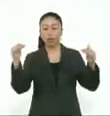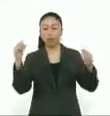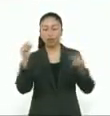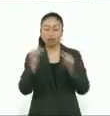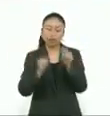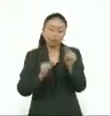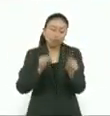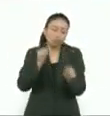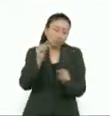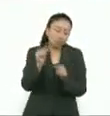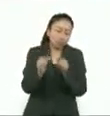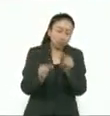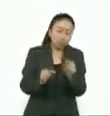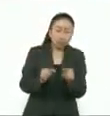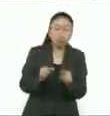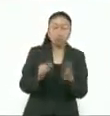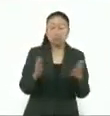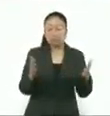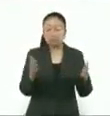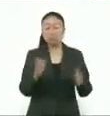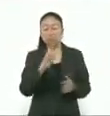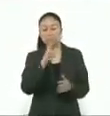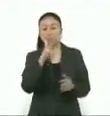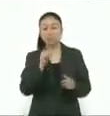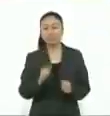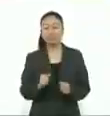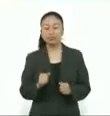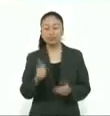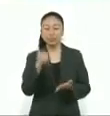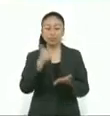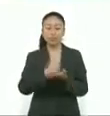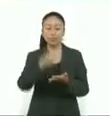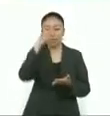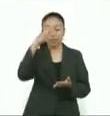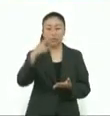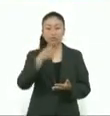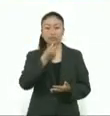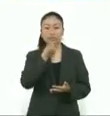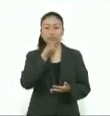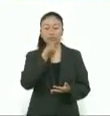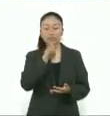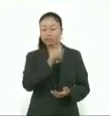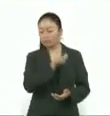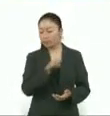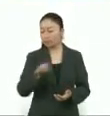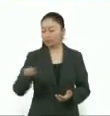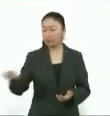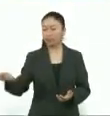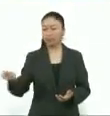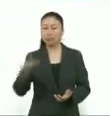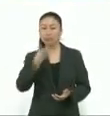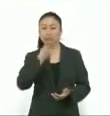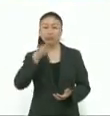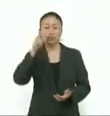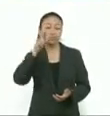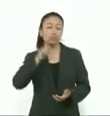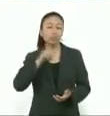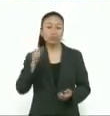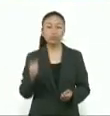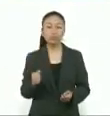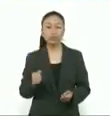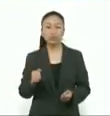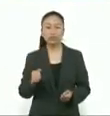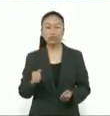poco a poco. En la Ciudad de México, las niñas y los niños y les niñes pueden elegir entre usar